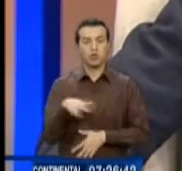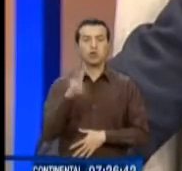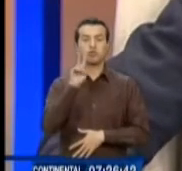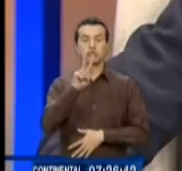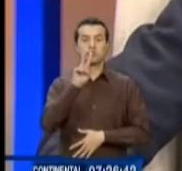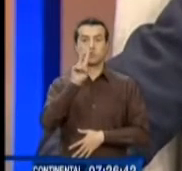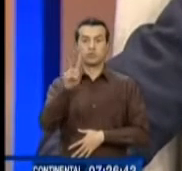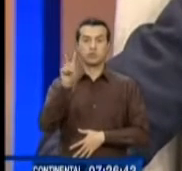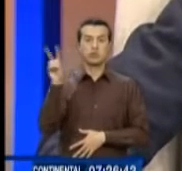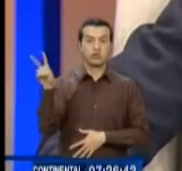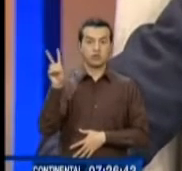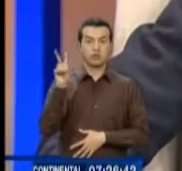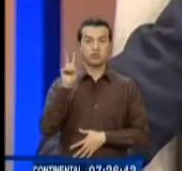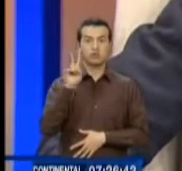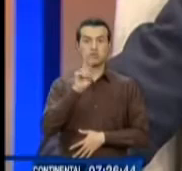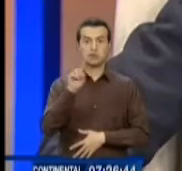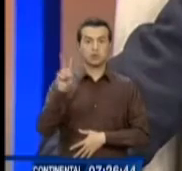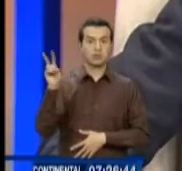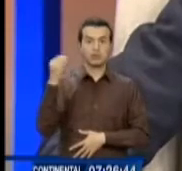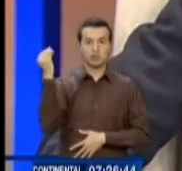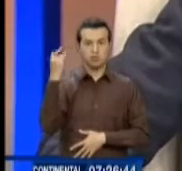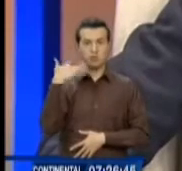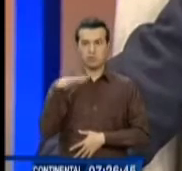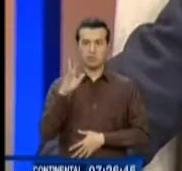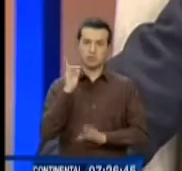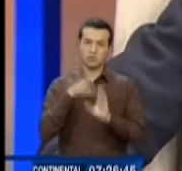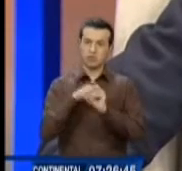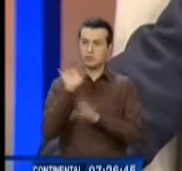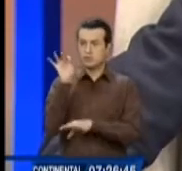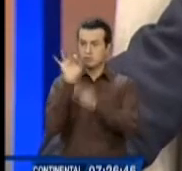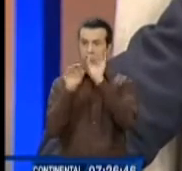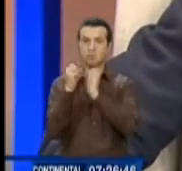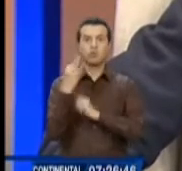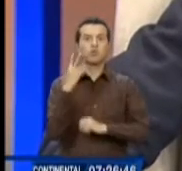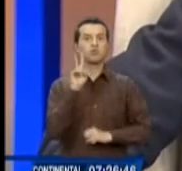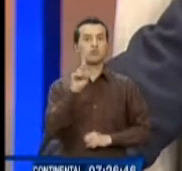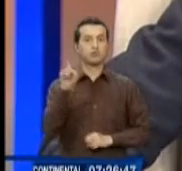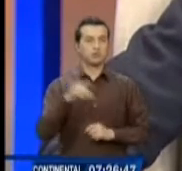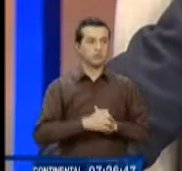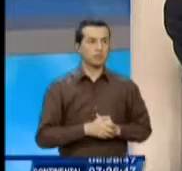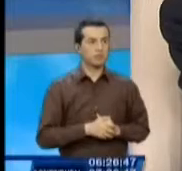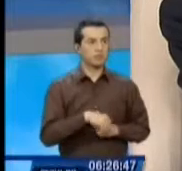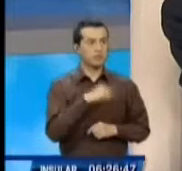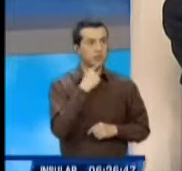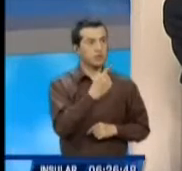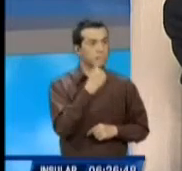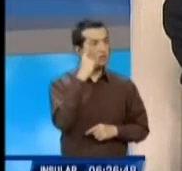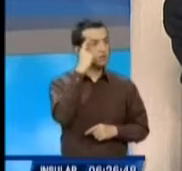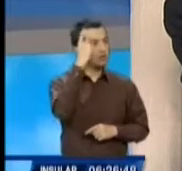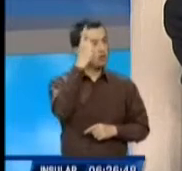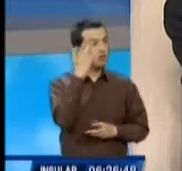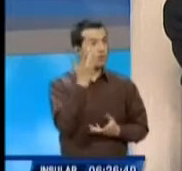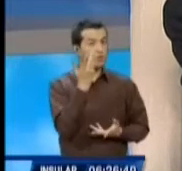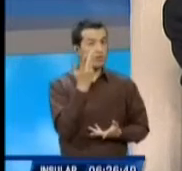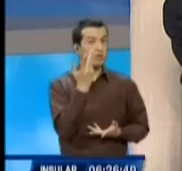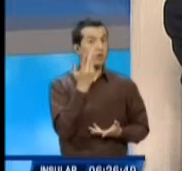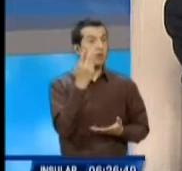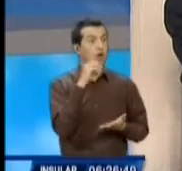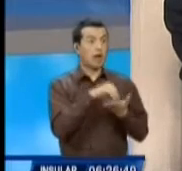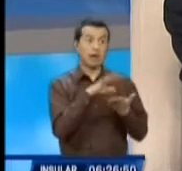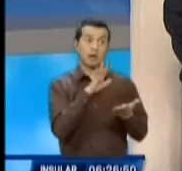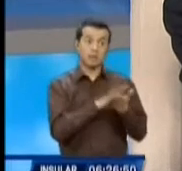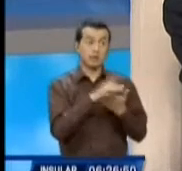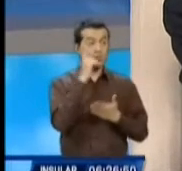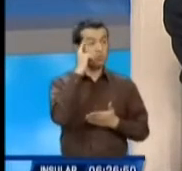222 jóvenes fueron a ser casteados y tuvimos que seleccionar a 21. Se dice que soñar no cuesta nada, pero implementar los sueños cuesta